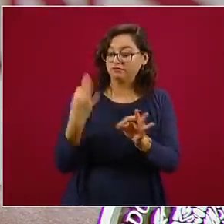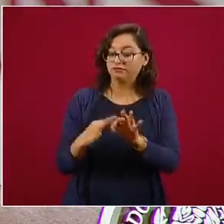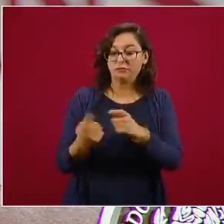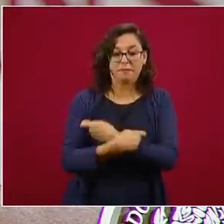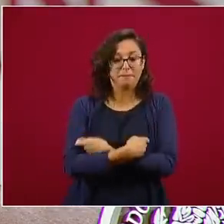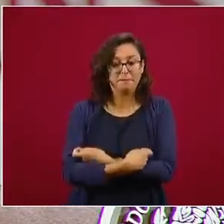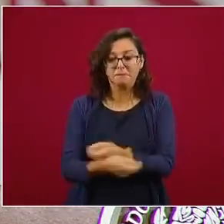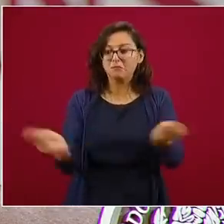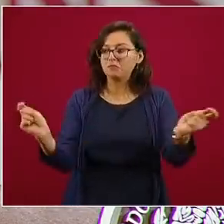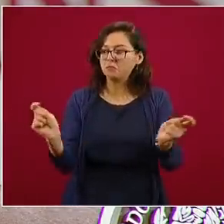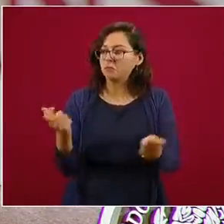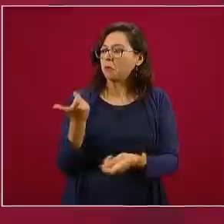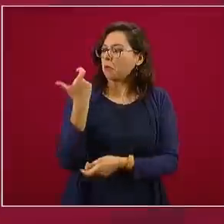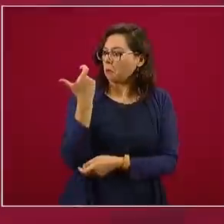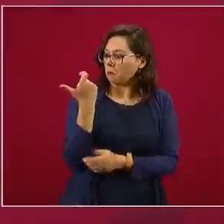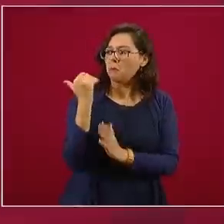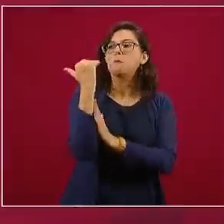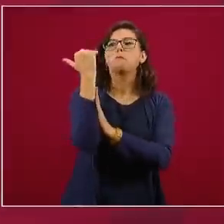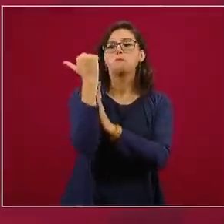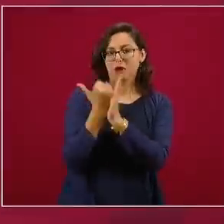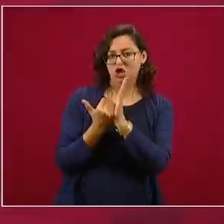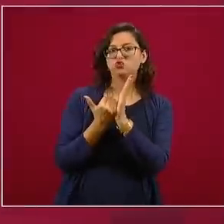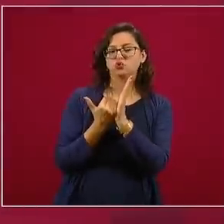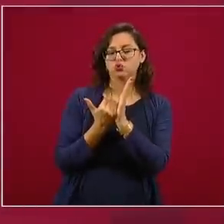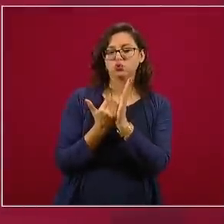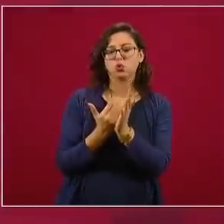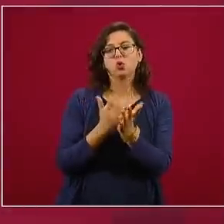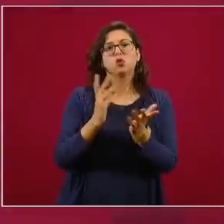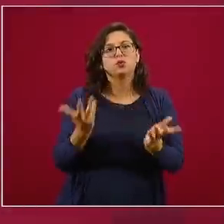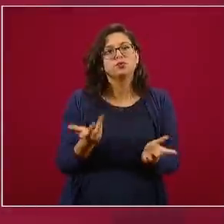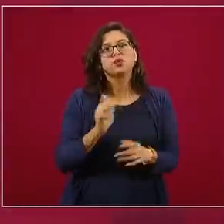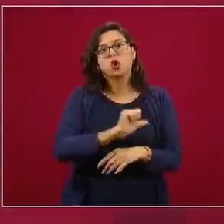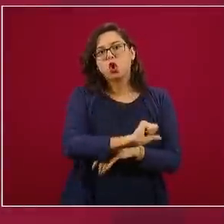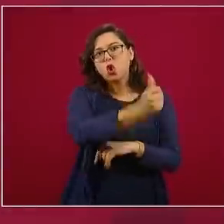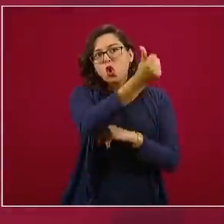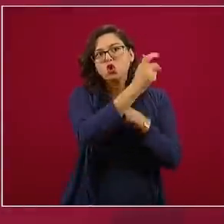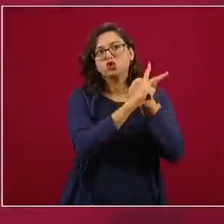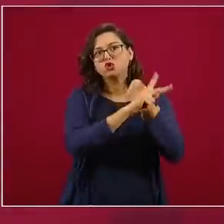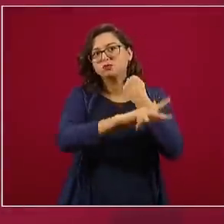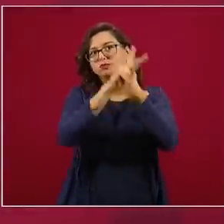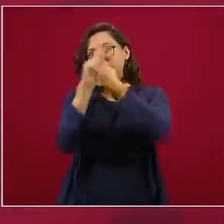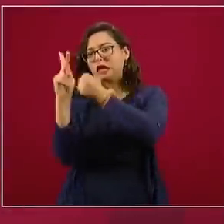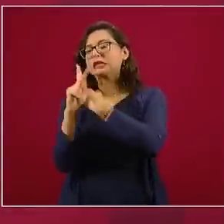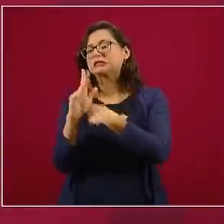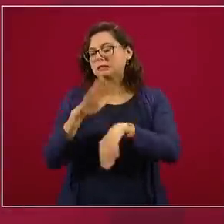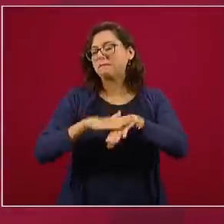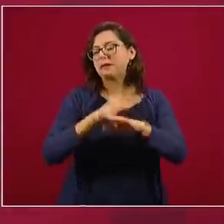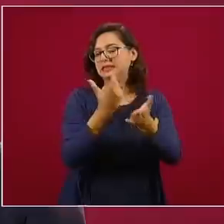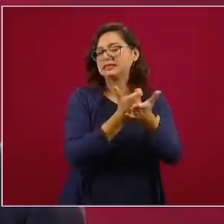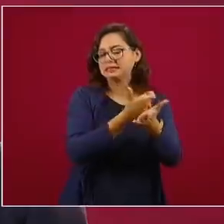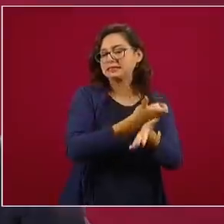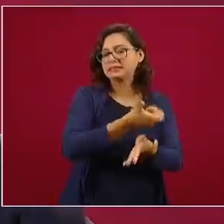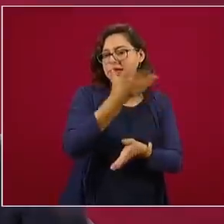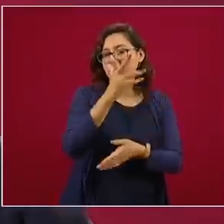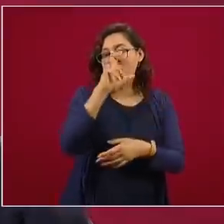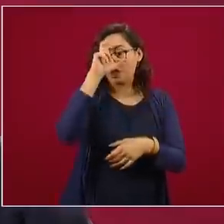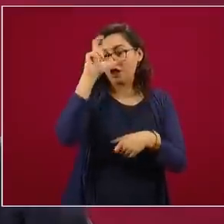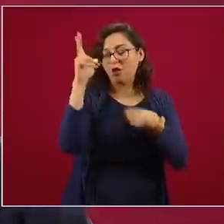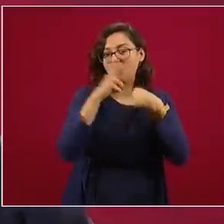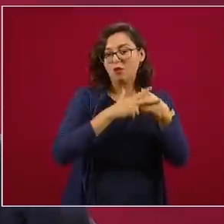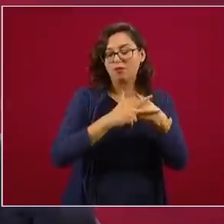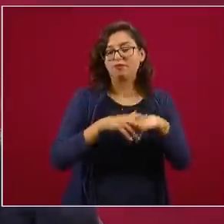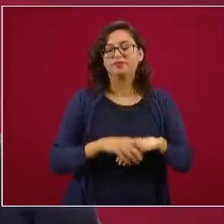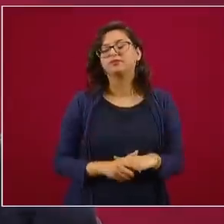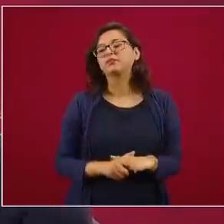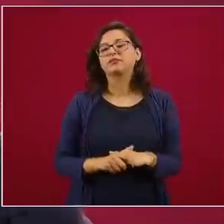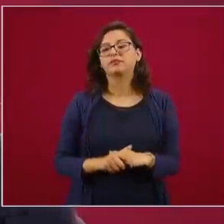que parecieran ser menores a los costos que hemos visto en otros lugares en Europa. ¿El